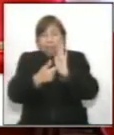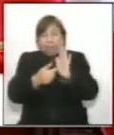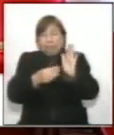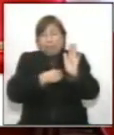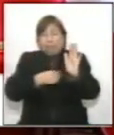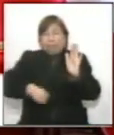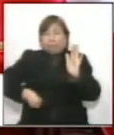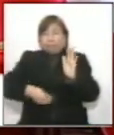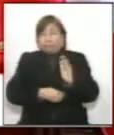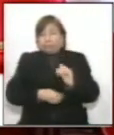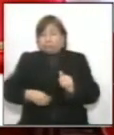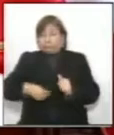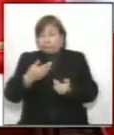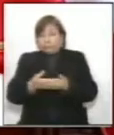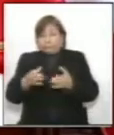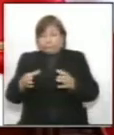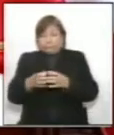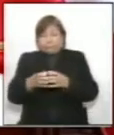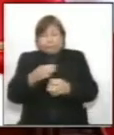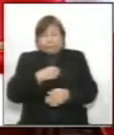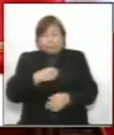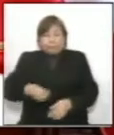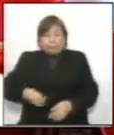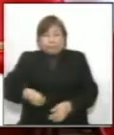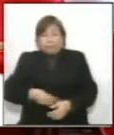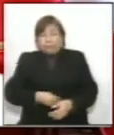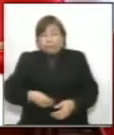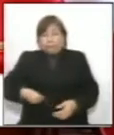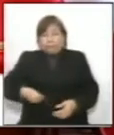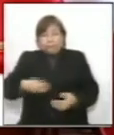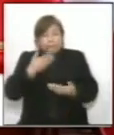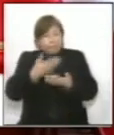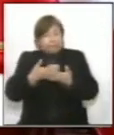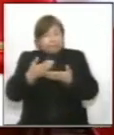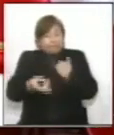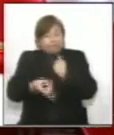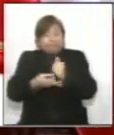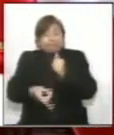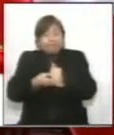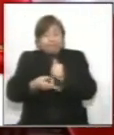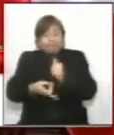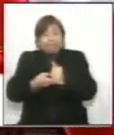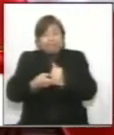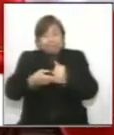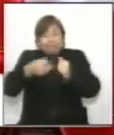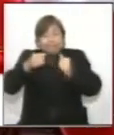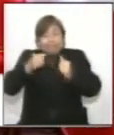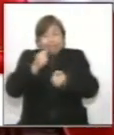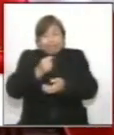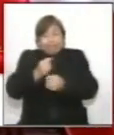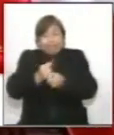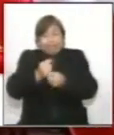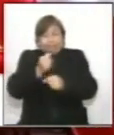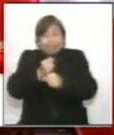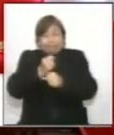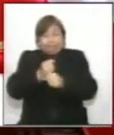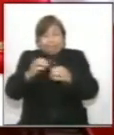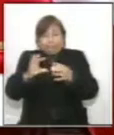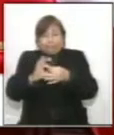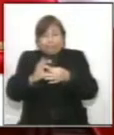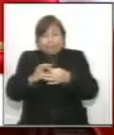sectores y como presidente del Consejo de Ministros, que nos pueda generar esa garantía de poder colaborar conjuntamente, como siempre lo hemos